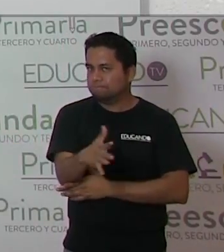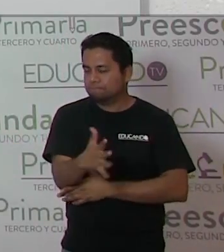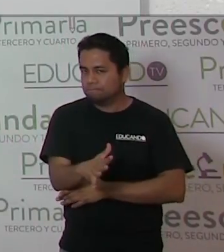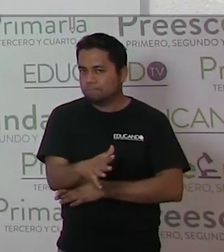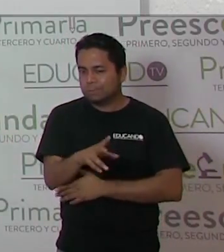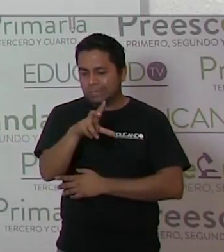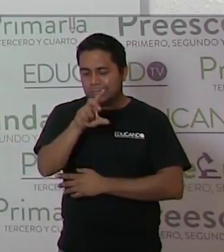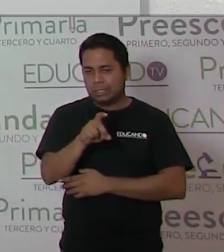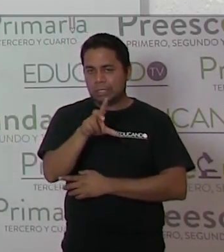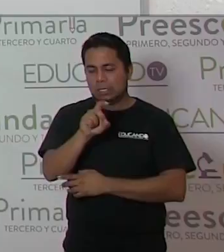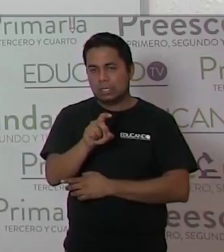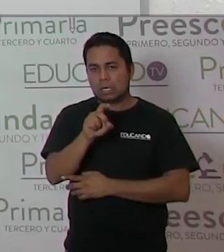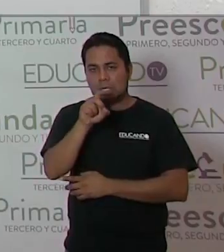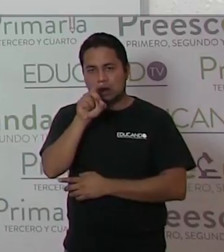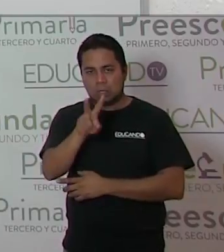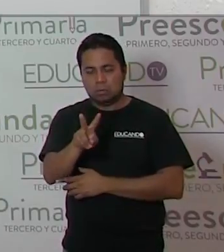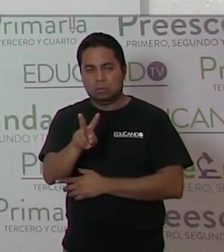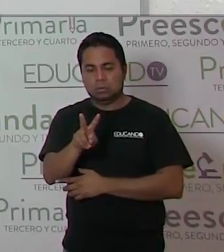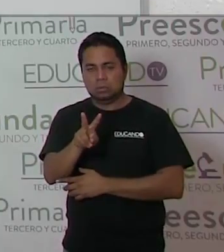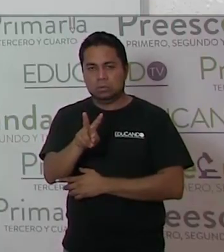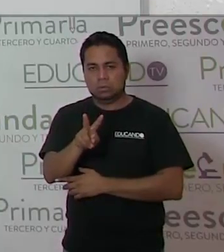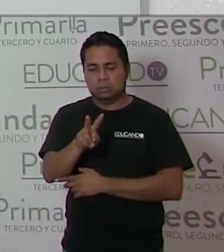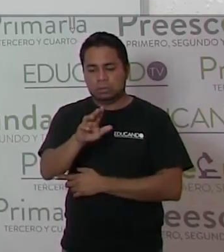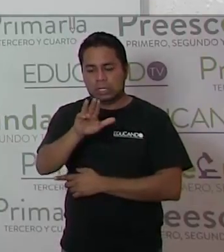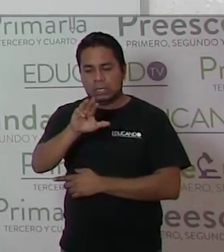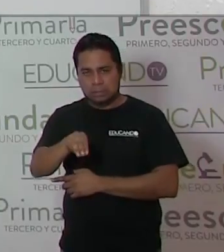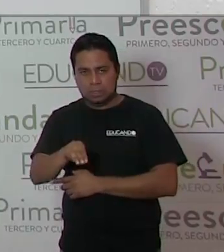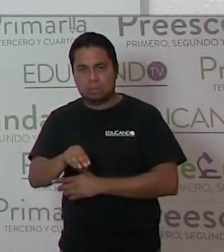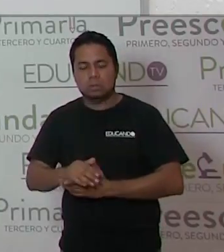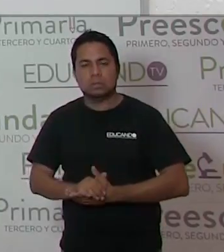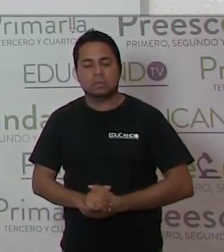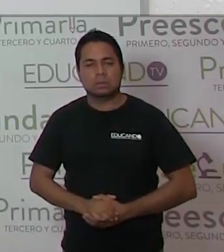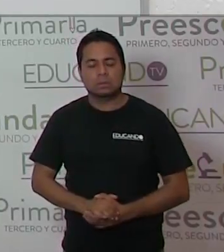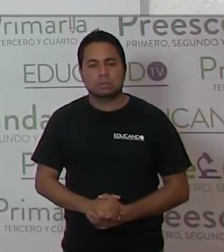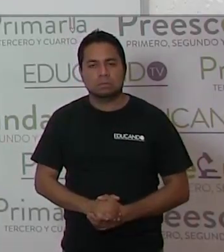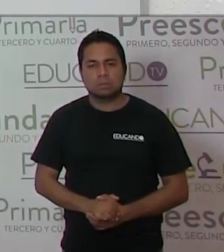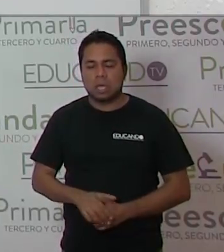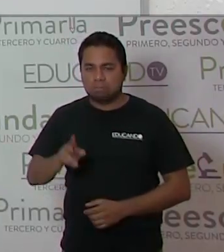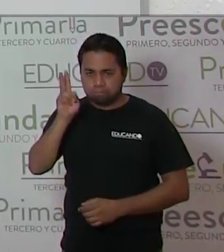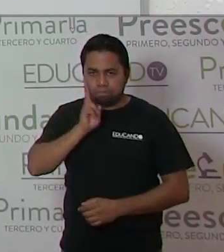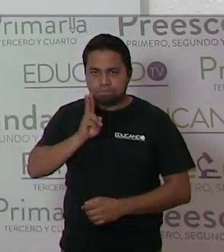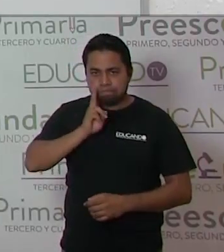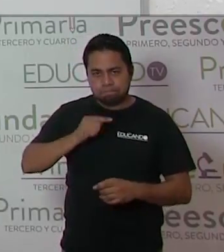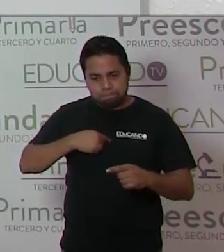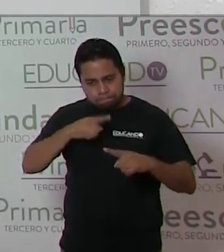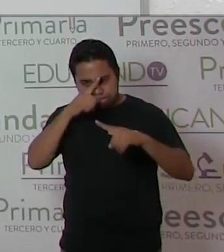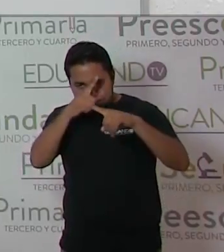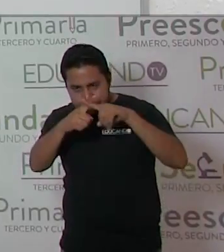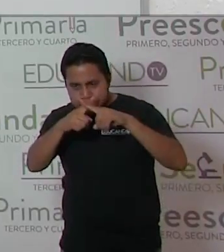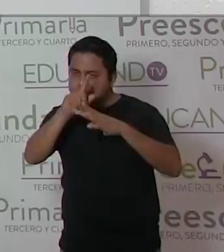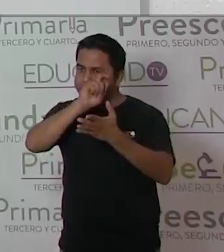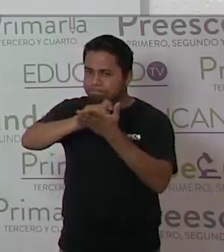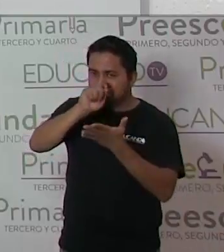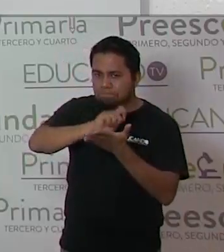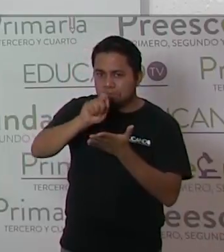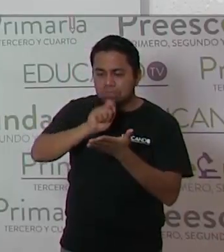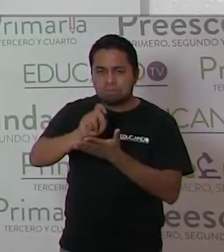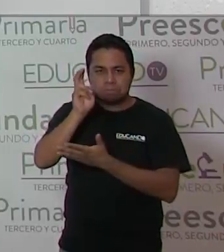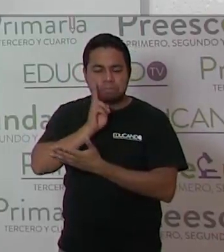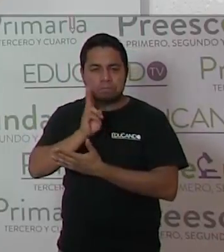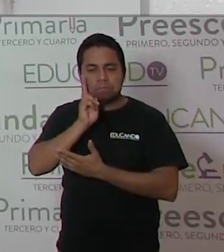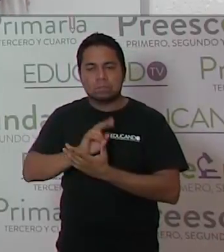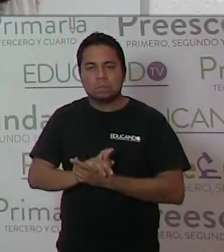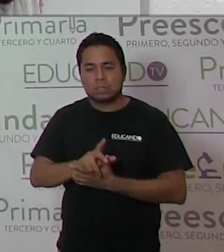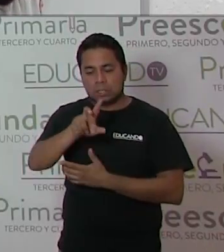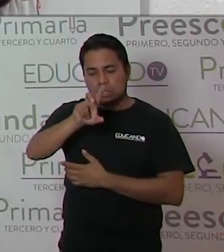Aproximadamente 32 centímetros. Hagamos la multiplicación.